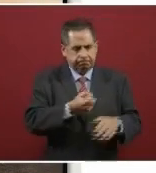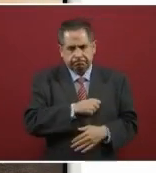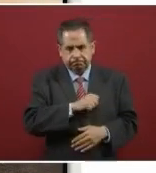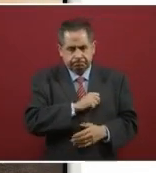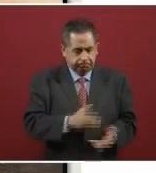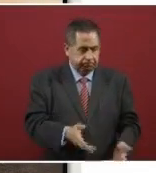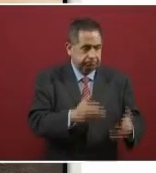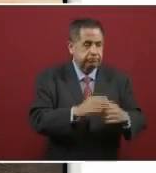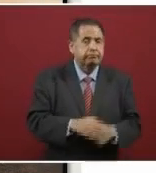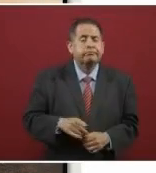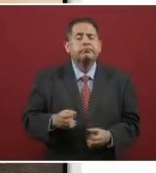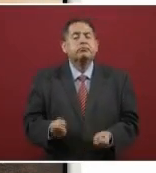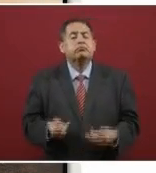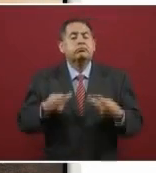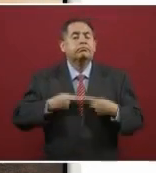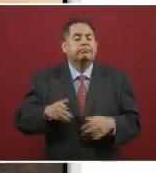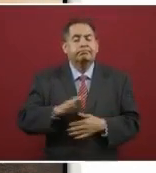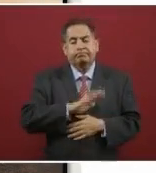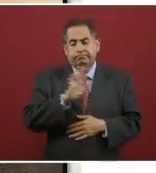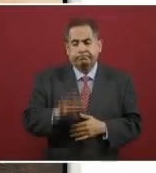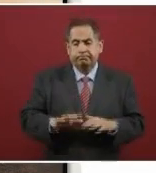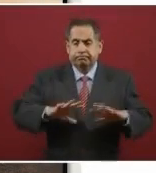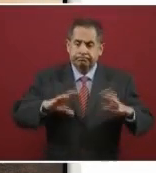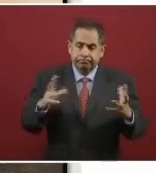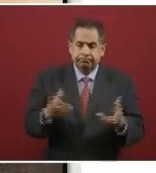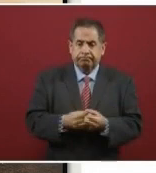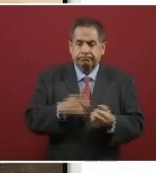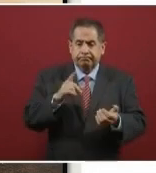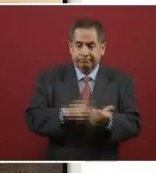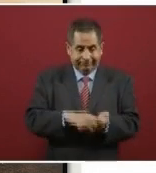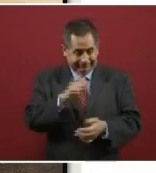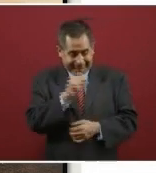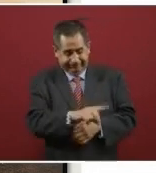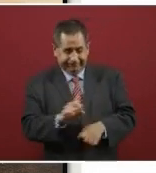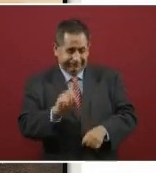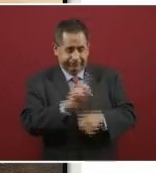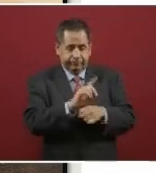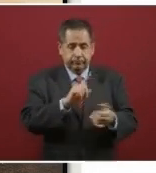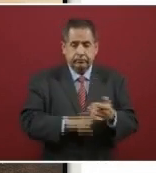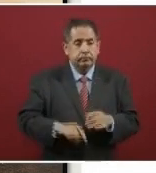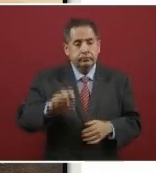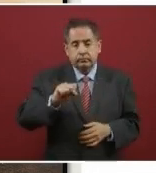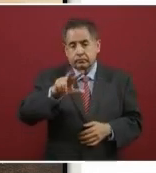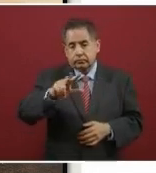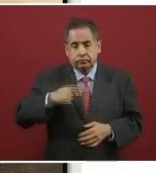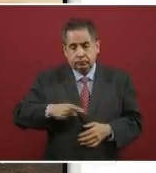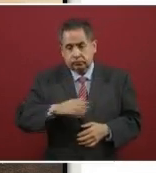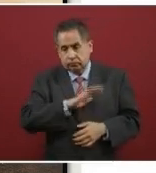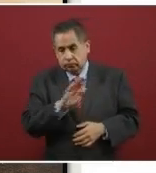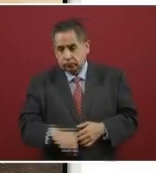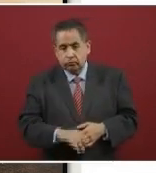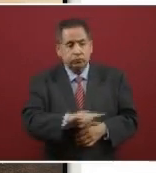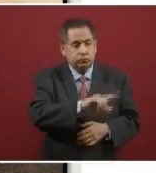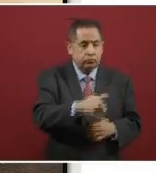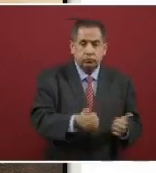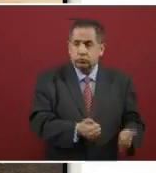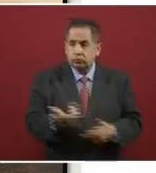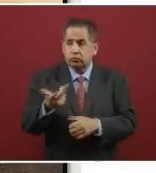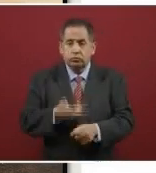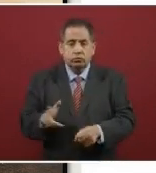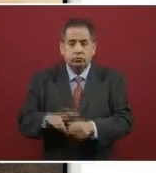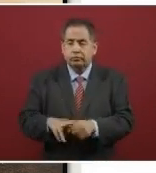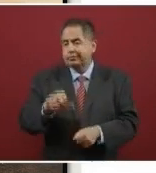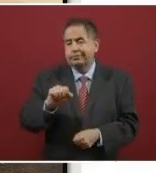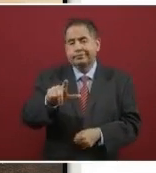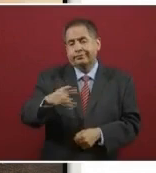que tuvimos reportados, que los decesos en campo en el mismo lugar fueron 68 y decesos en hospital 67,